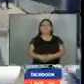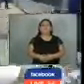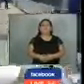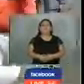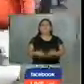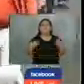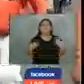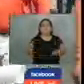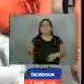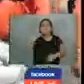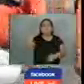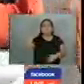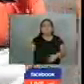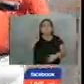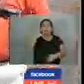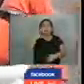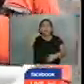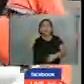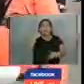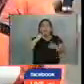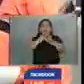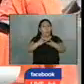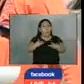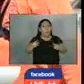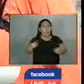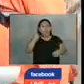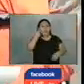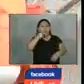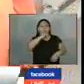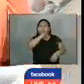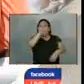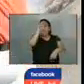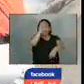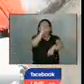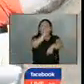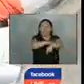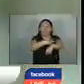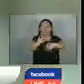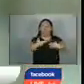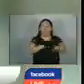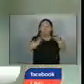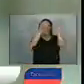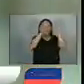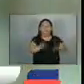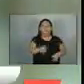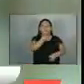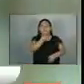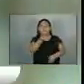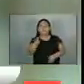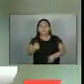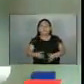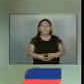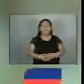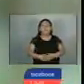En más de un 50% han disminuido los casos de dengue en el país, según datos oficiales.